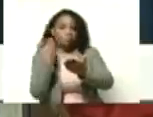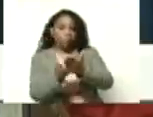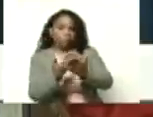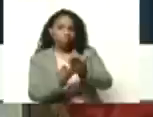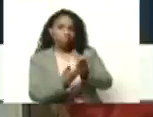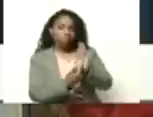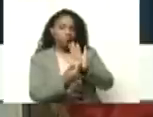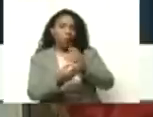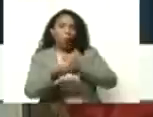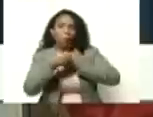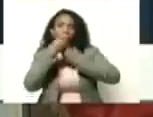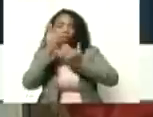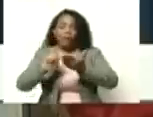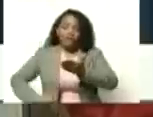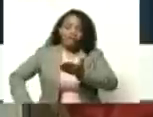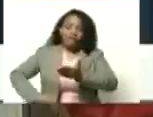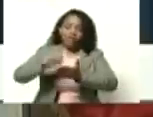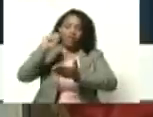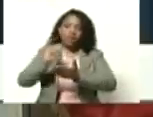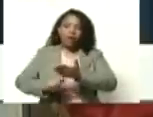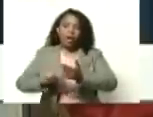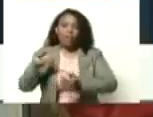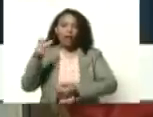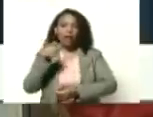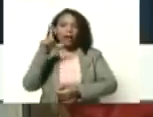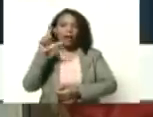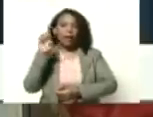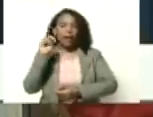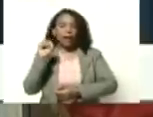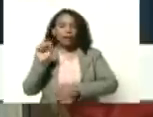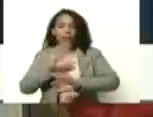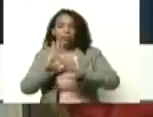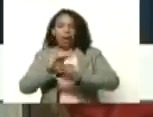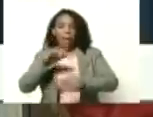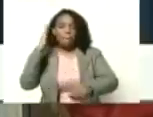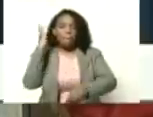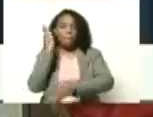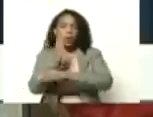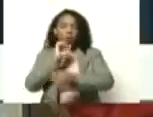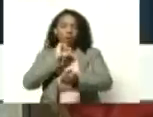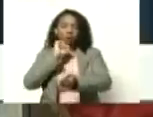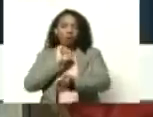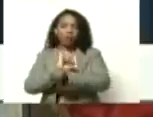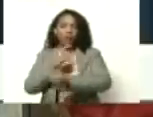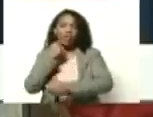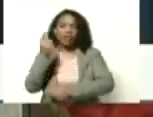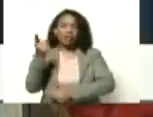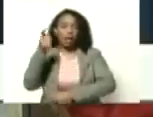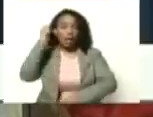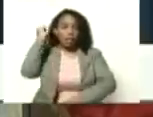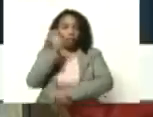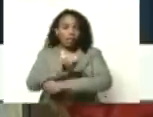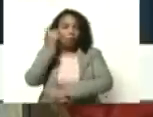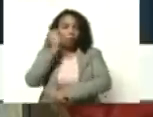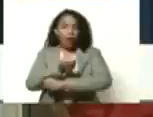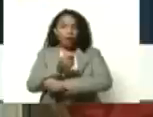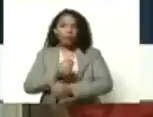firmada de glenn castellano y ya con órdenes de aprensión en la cual lo va a decir en un tribunal